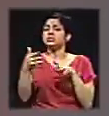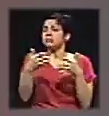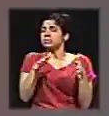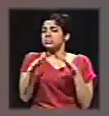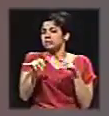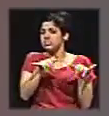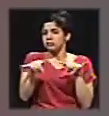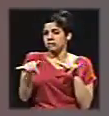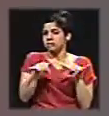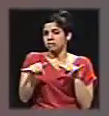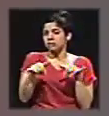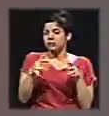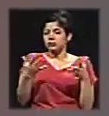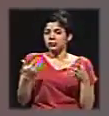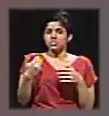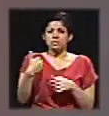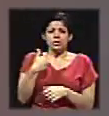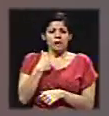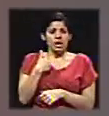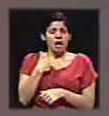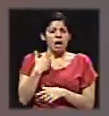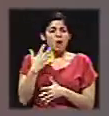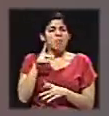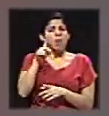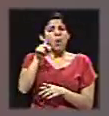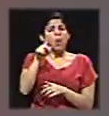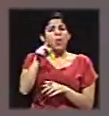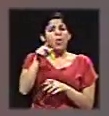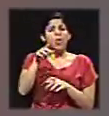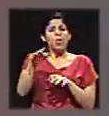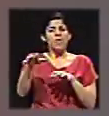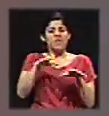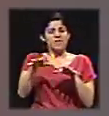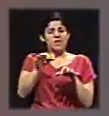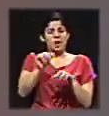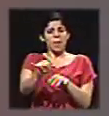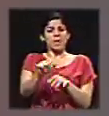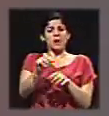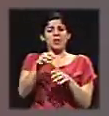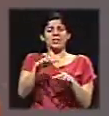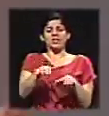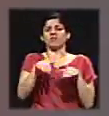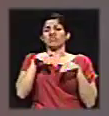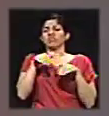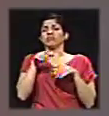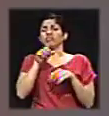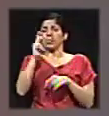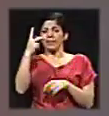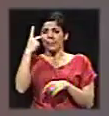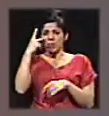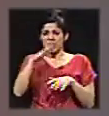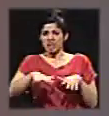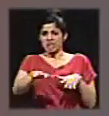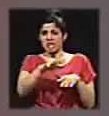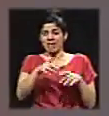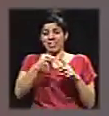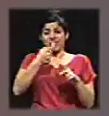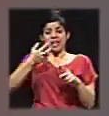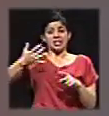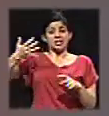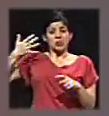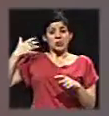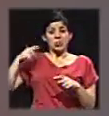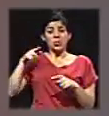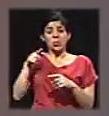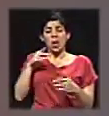hay un fenómeno de desafección política que viene de atrás y que atañe